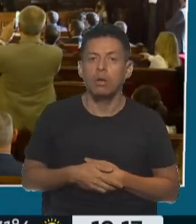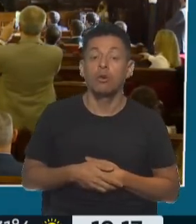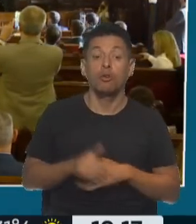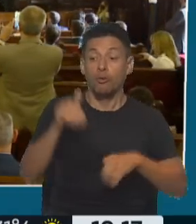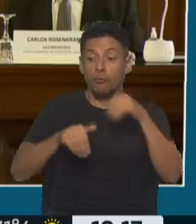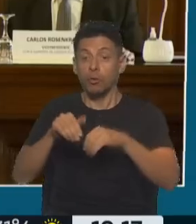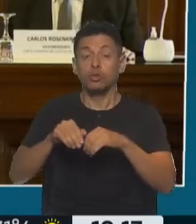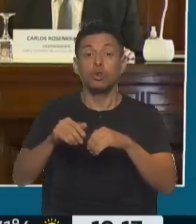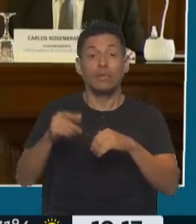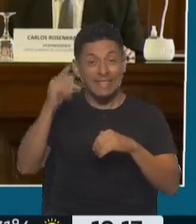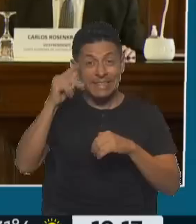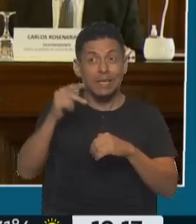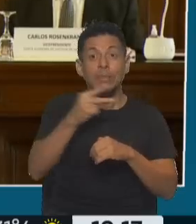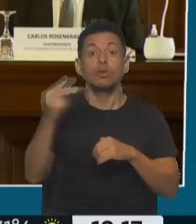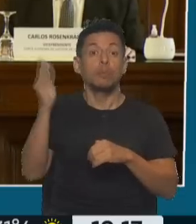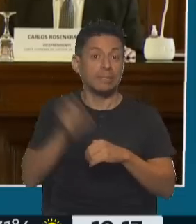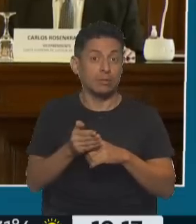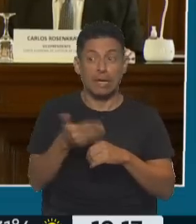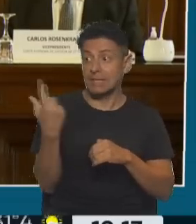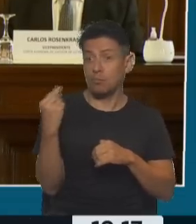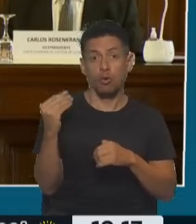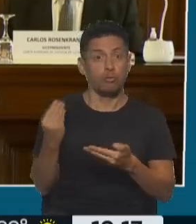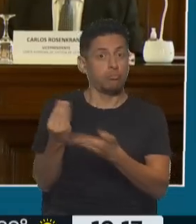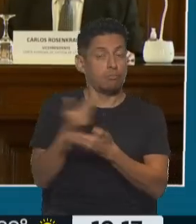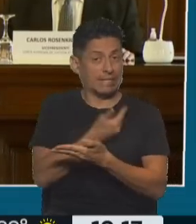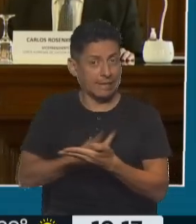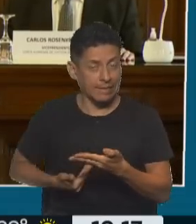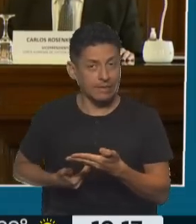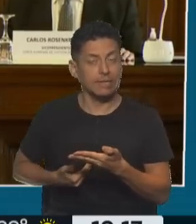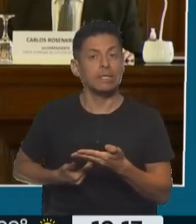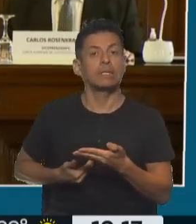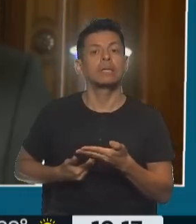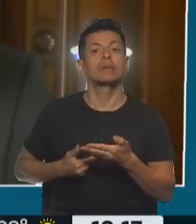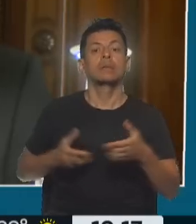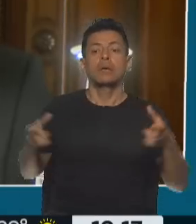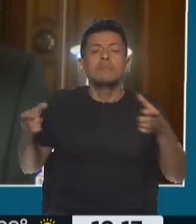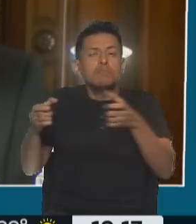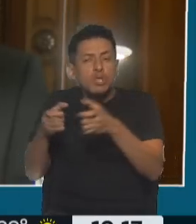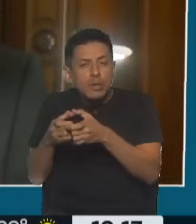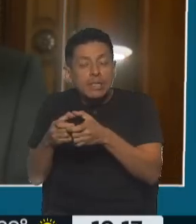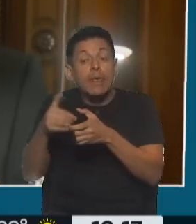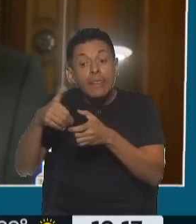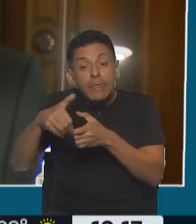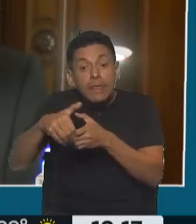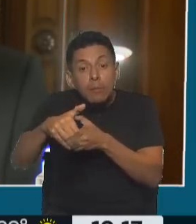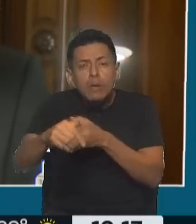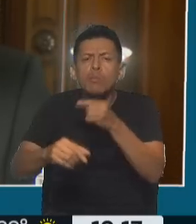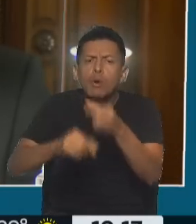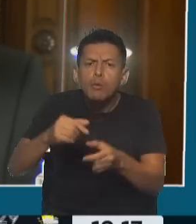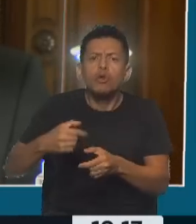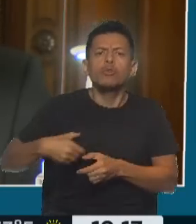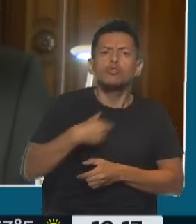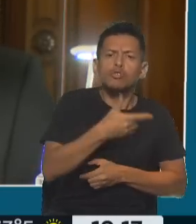votos Néstor Kirchner, acababa de asumir. El proceso empezó en minoría y después fue la sociedad, con las pruebas